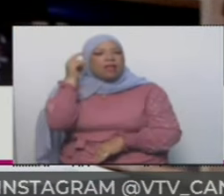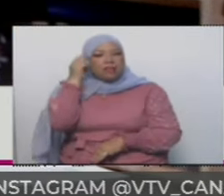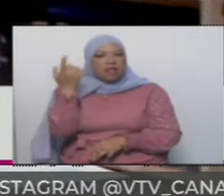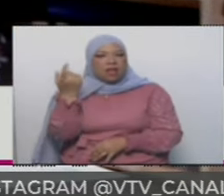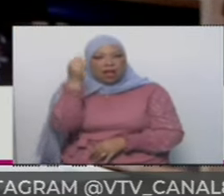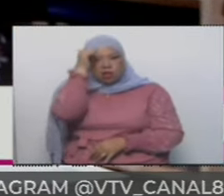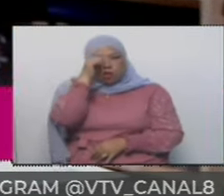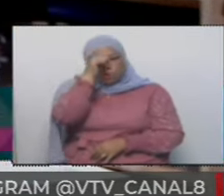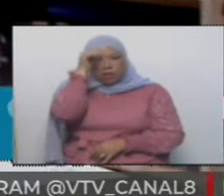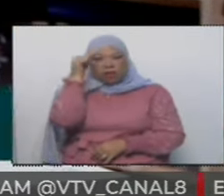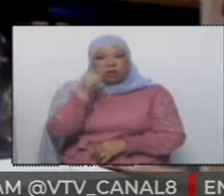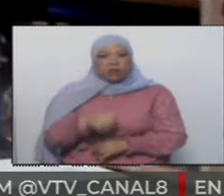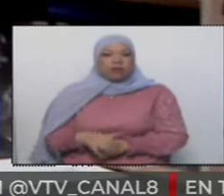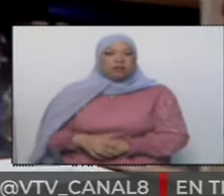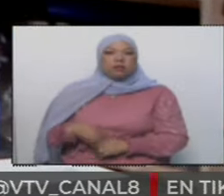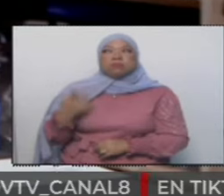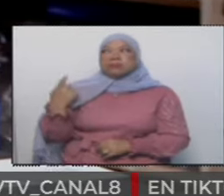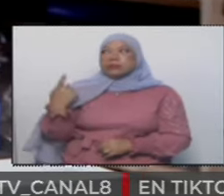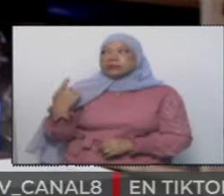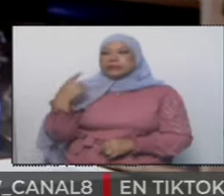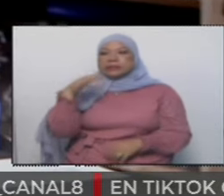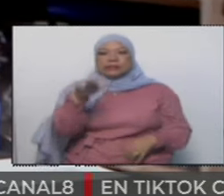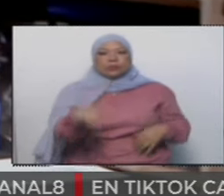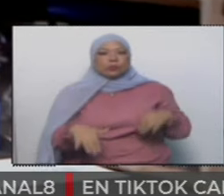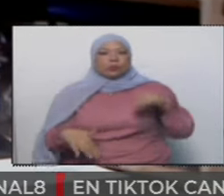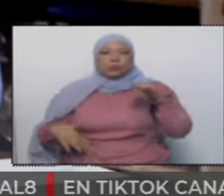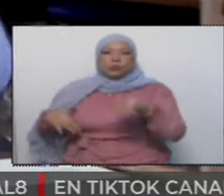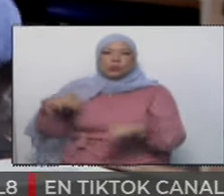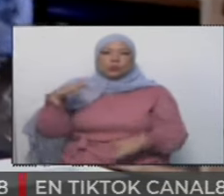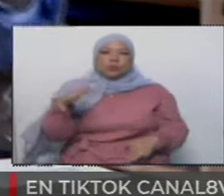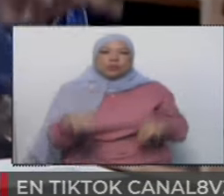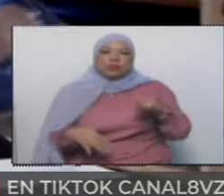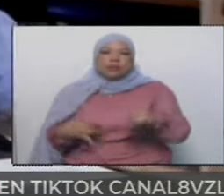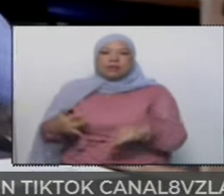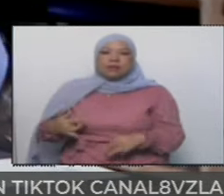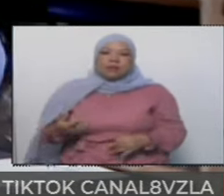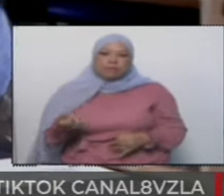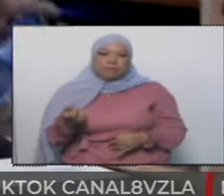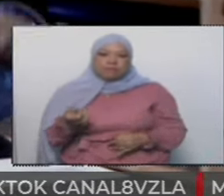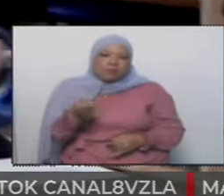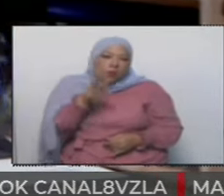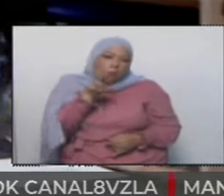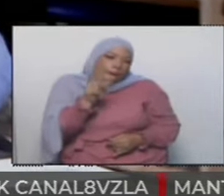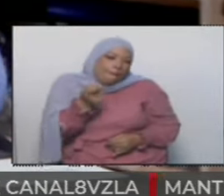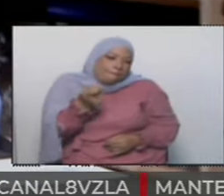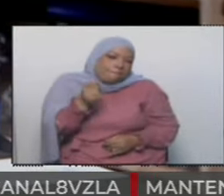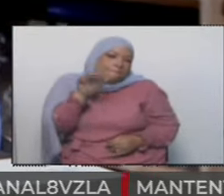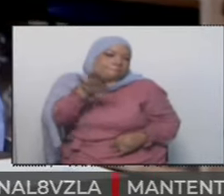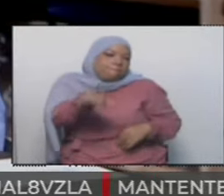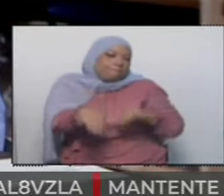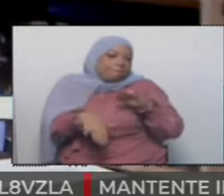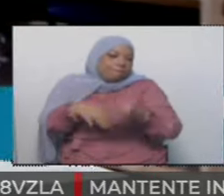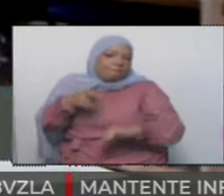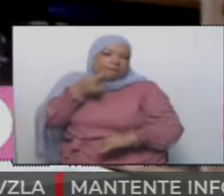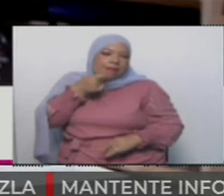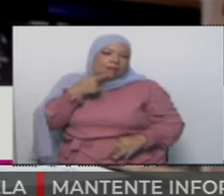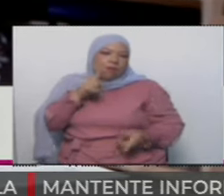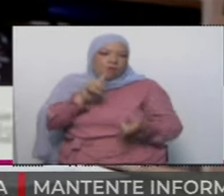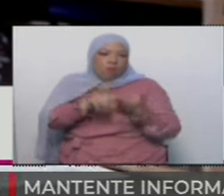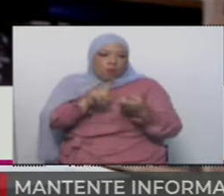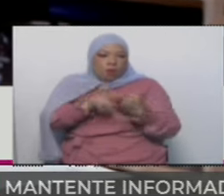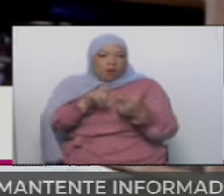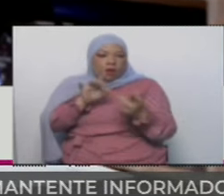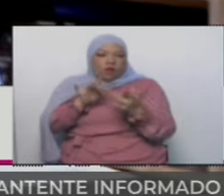maravilloso. Hacía falta, ¿viste? Totalmente, claro. Un poquito de playa, nadar. Claro. Ah, Silita. Claro, conexión